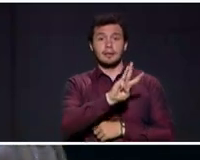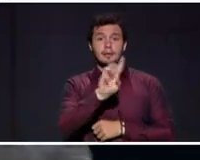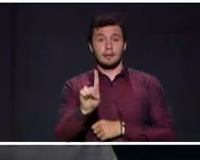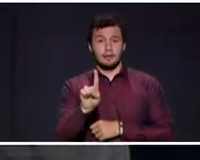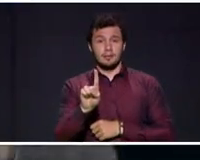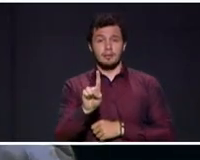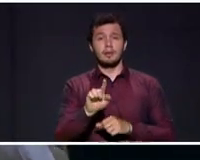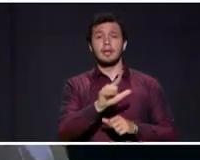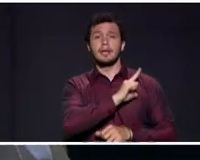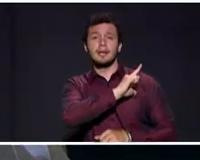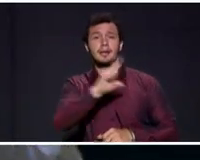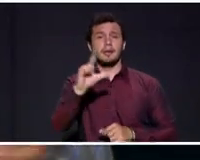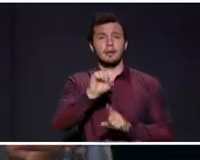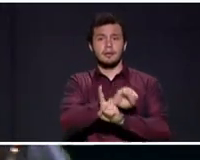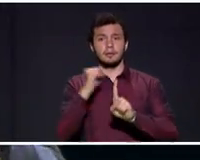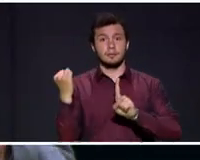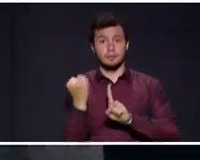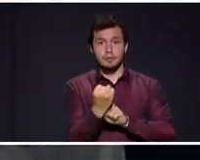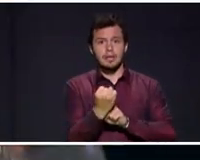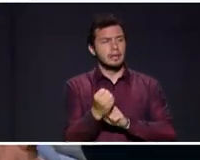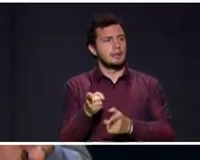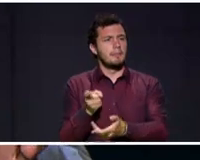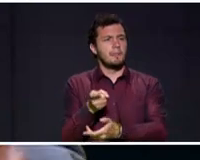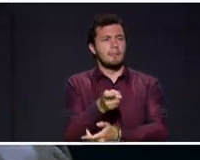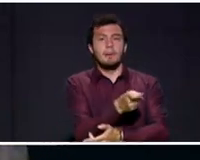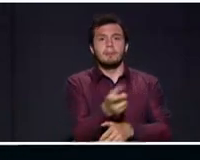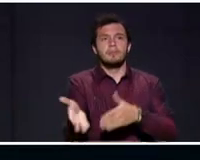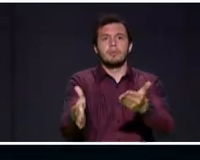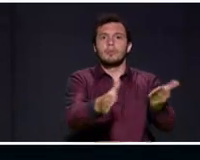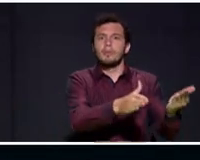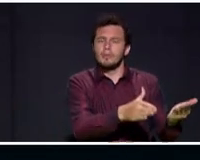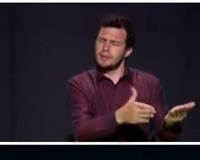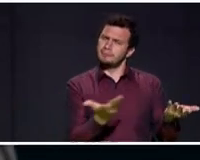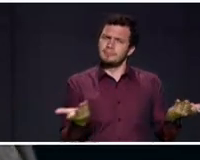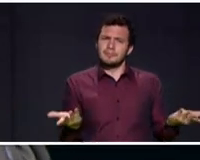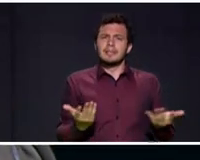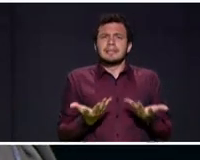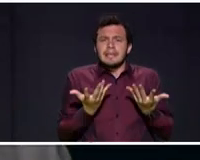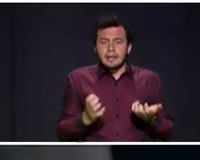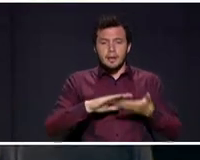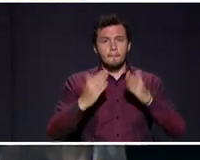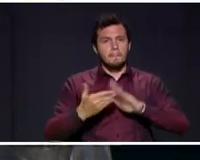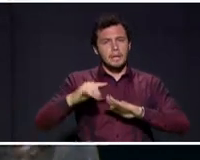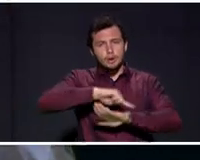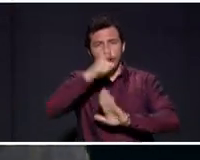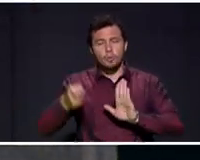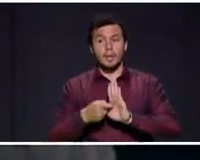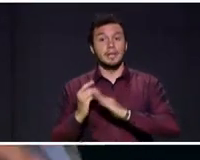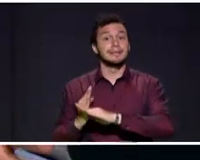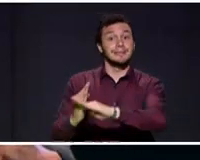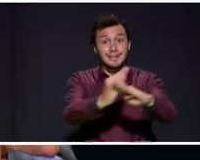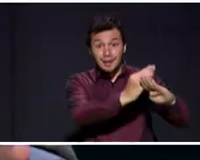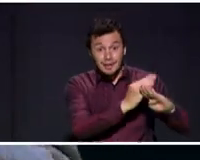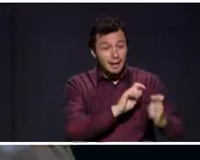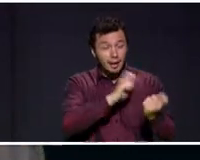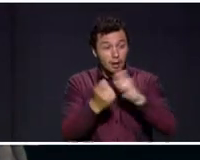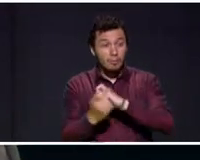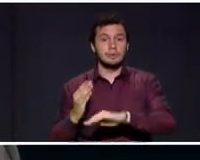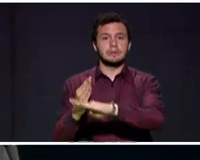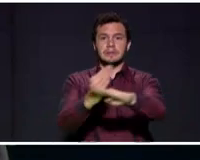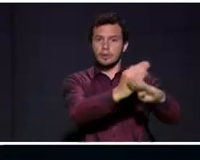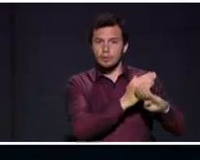humanos nuestra propuesta es articular una paz completa con una seguridad integral e integrada que nos permita reconciliación social